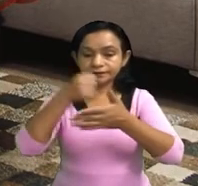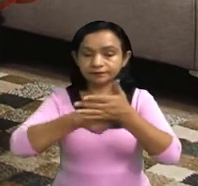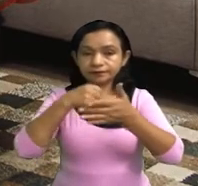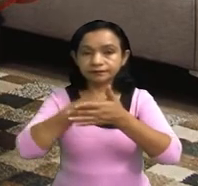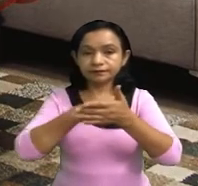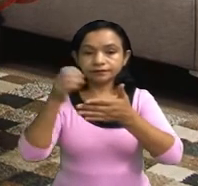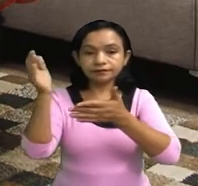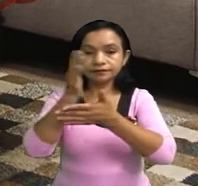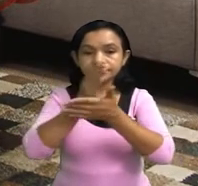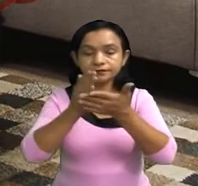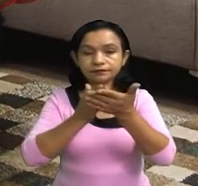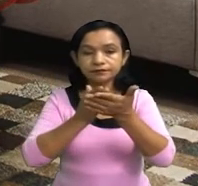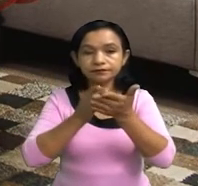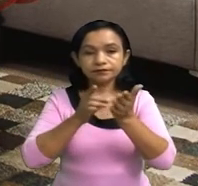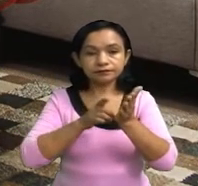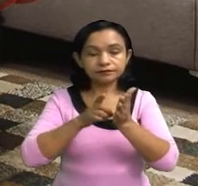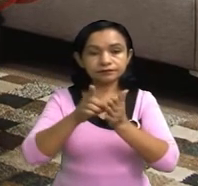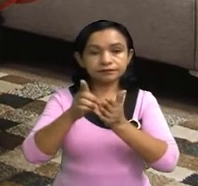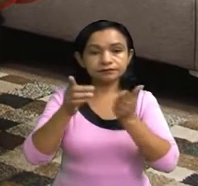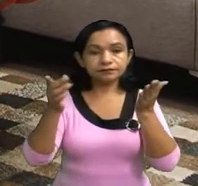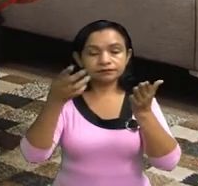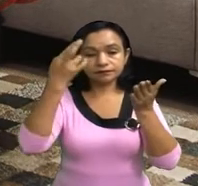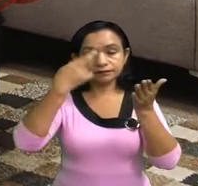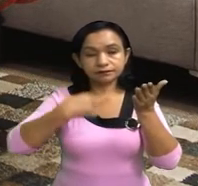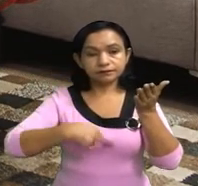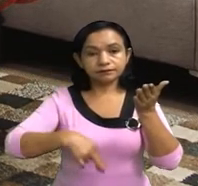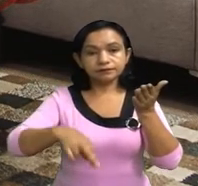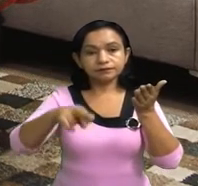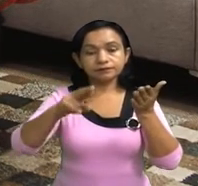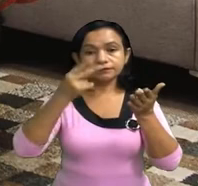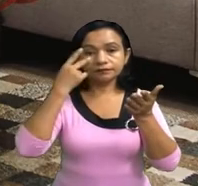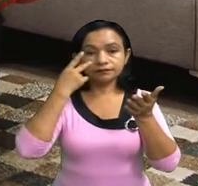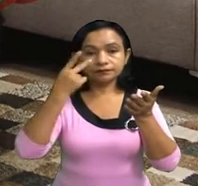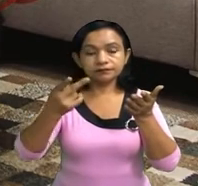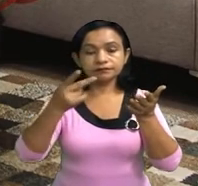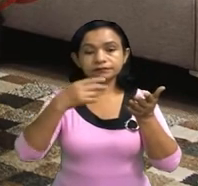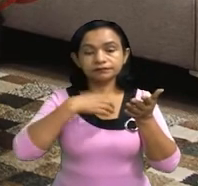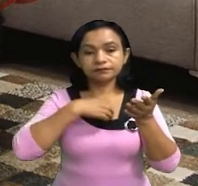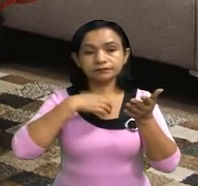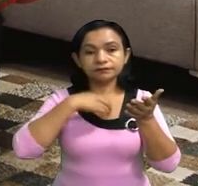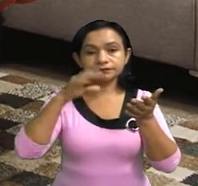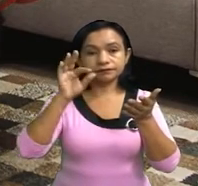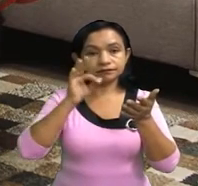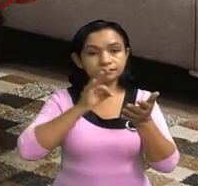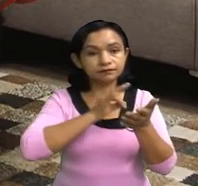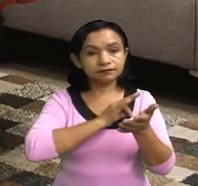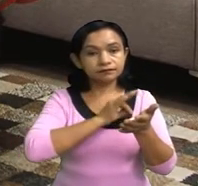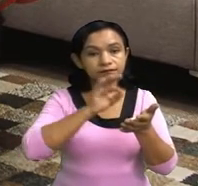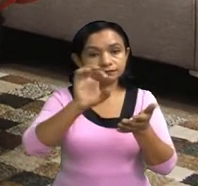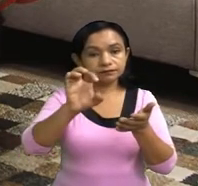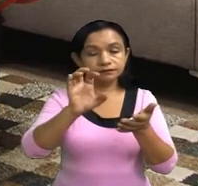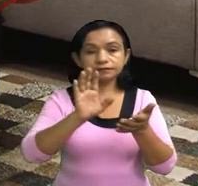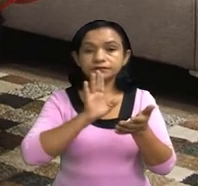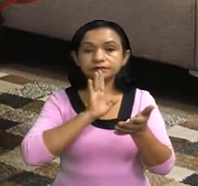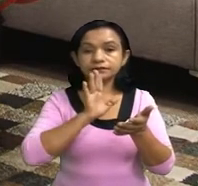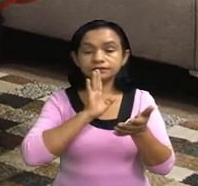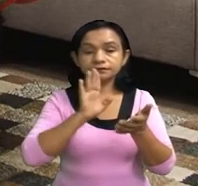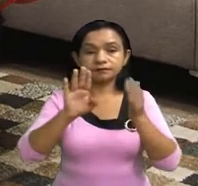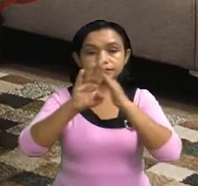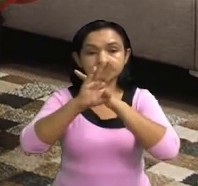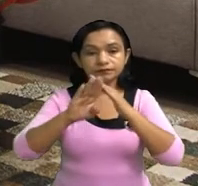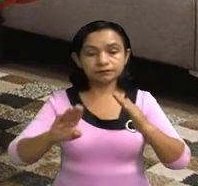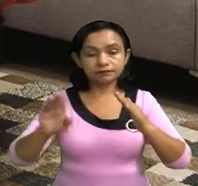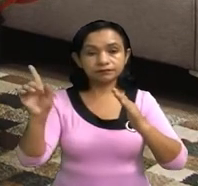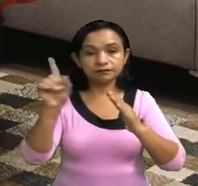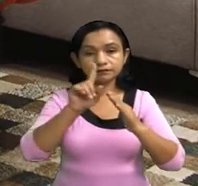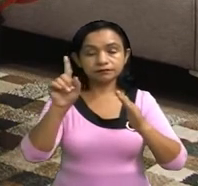de algunas líneas religiosas, de su visión, de su fe. Ustedes con la proclama La Paz no se